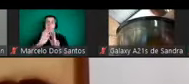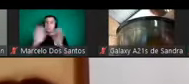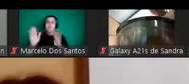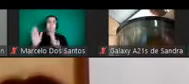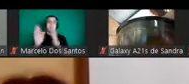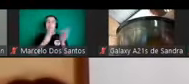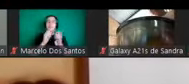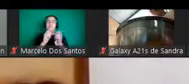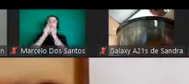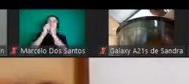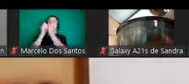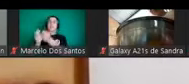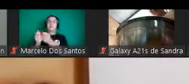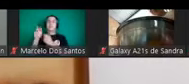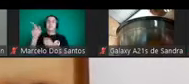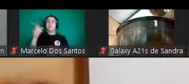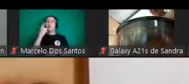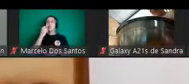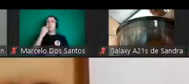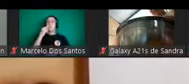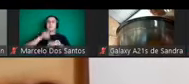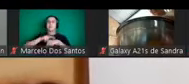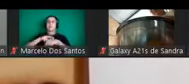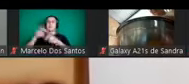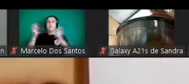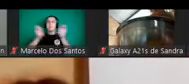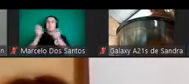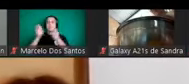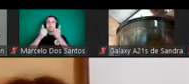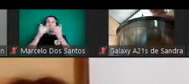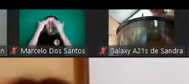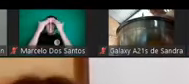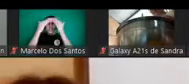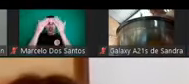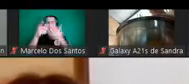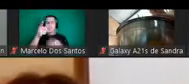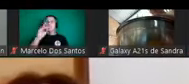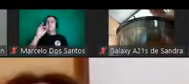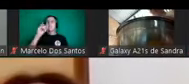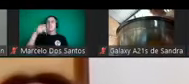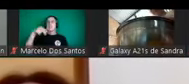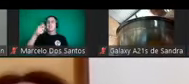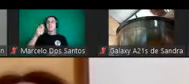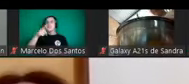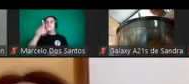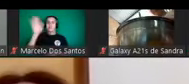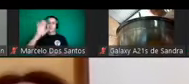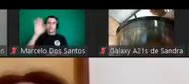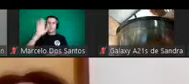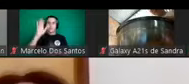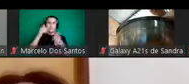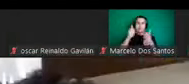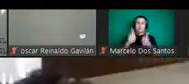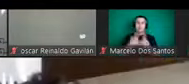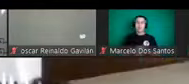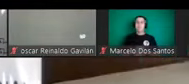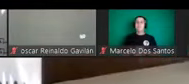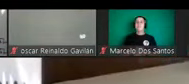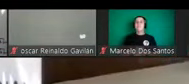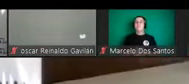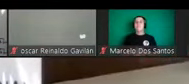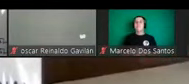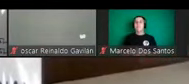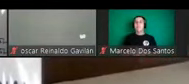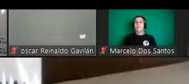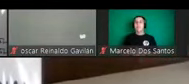Cedo la palabra ya al maestro de ceremonia. Muchas gracias, Diana. Dale, dale. Excelente. Y les voy a pasar el PowerPoint después para que